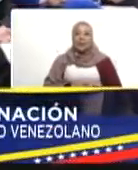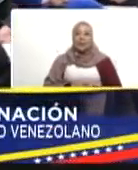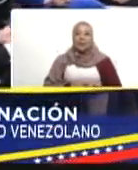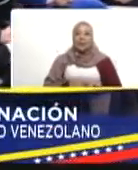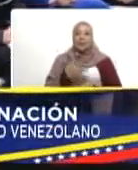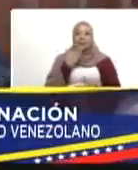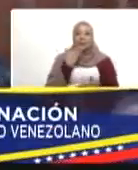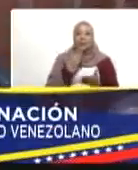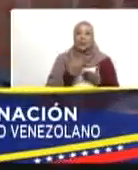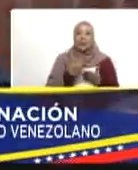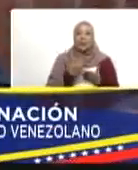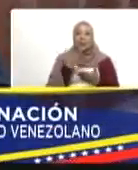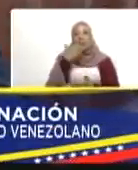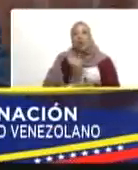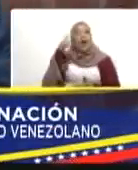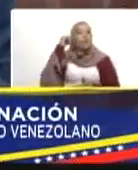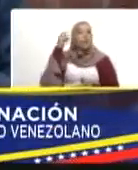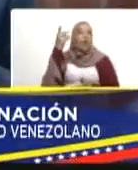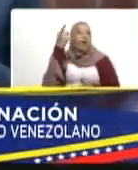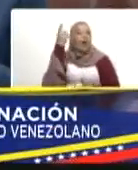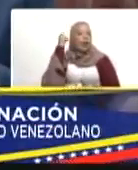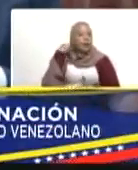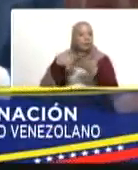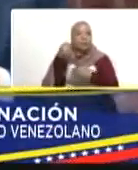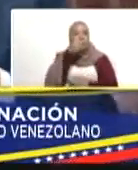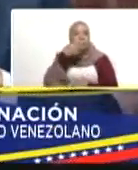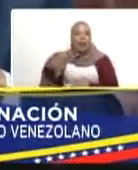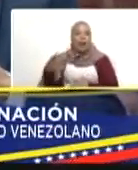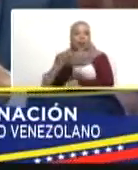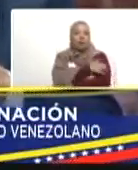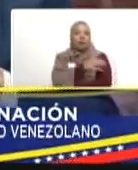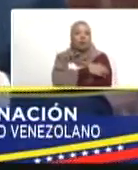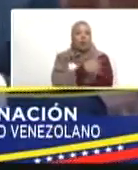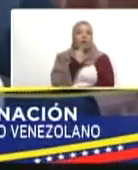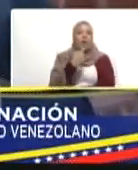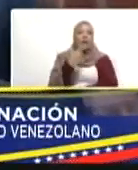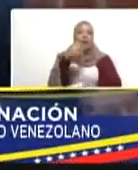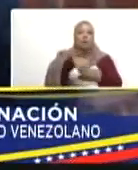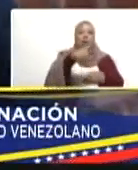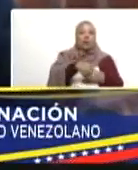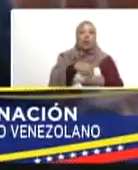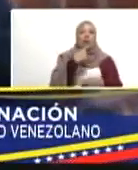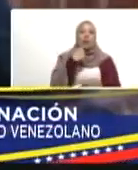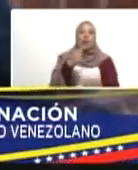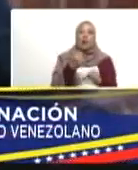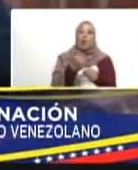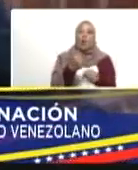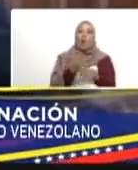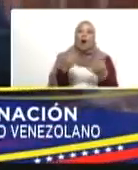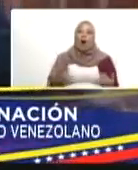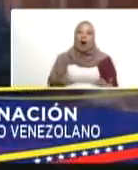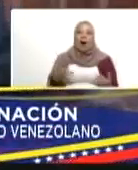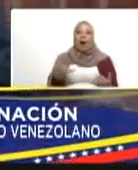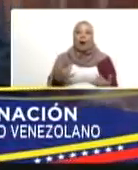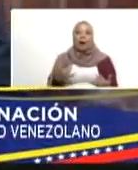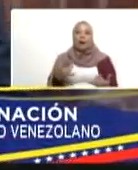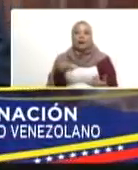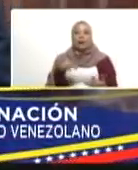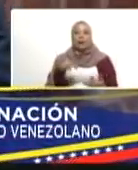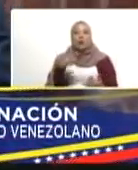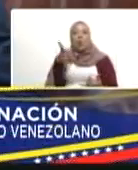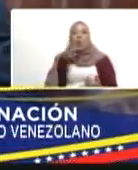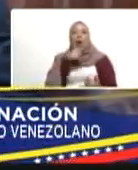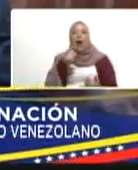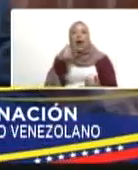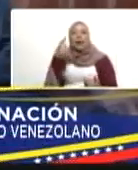gracias compañero presidente Bueno definitivamente ese resultado es producto del esfuerzo